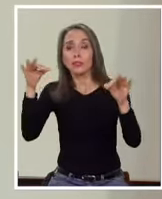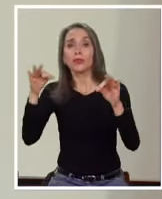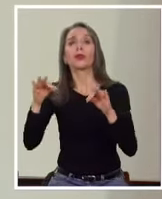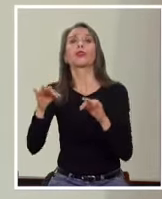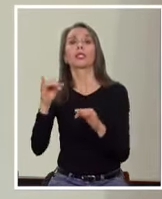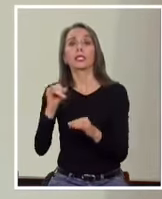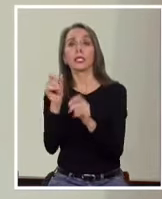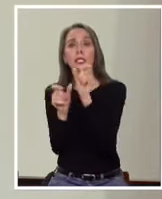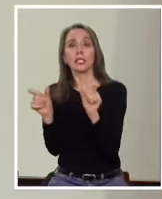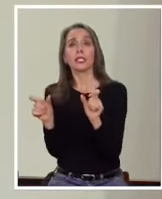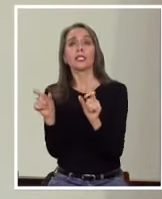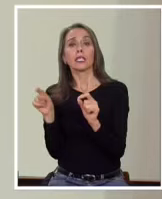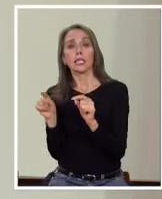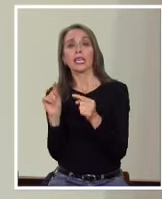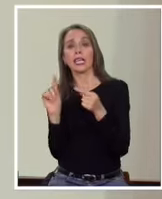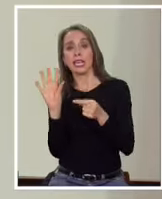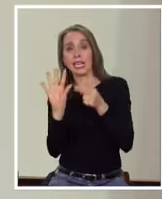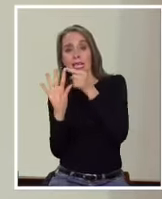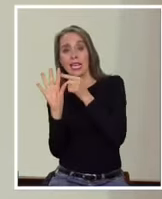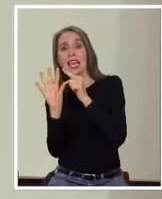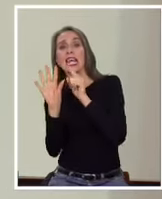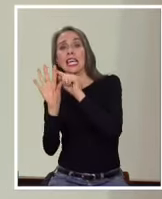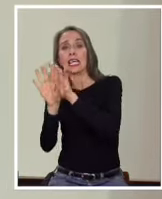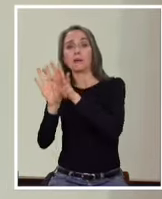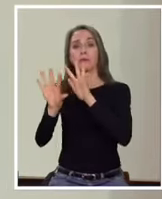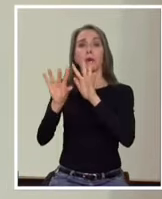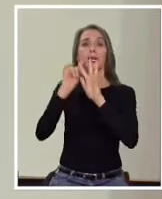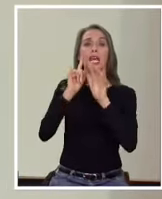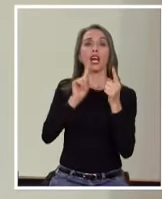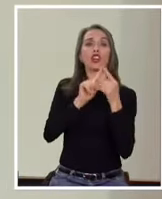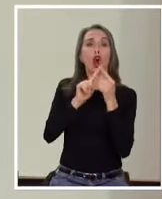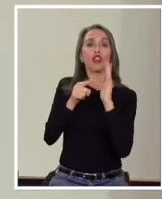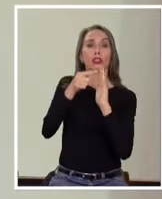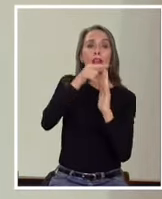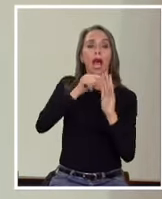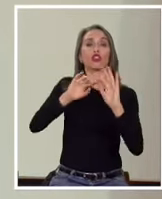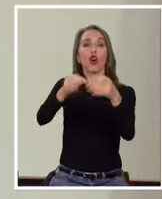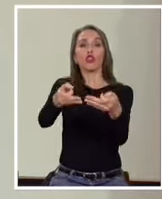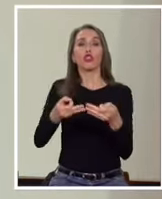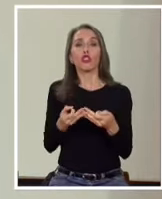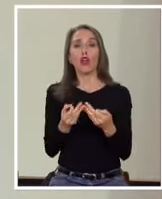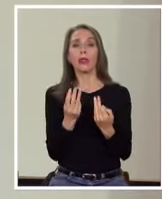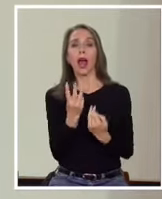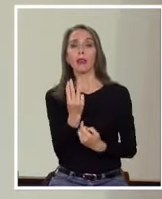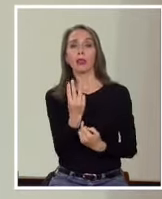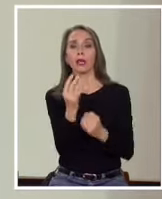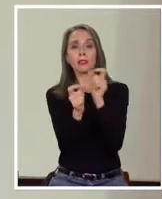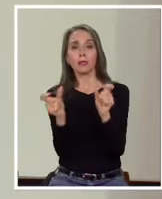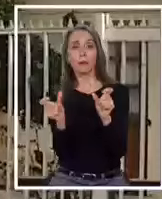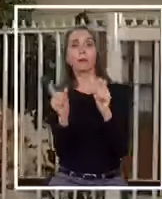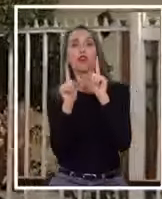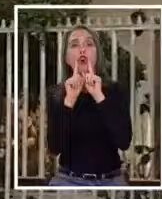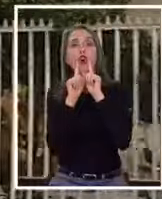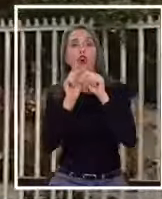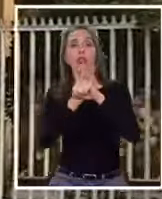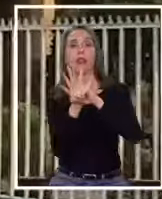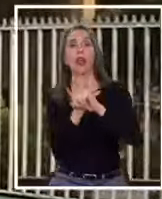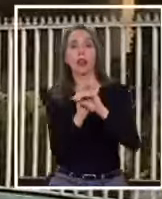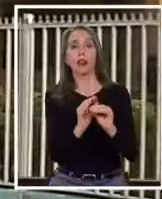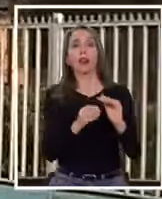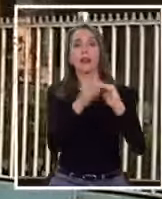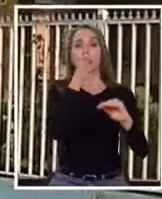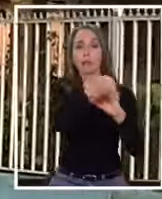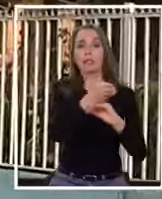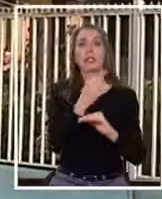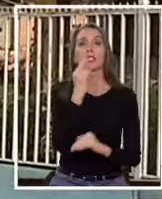a contacto de sus contactos estrechos. Hasta el momento tenemos 13 personas nosotros en residencia sanitaria. ¿Asistió o